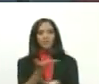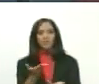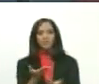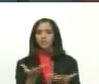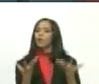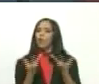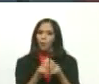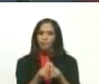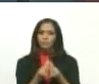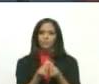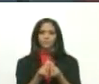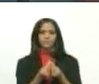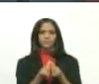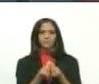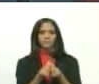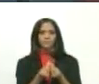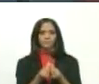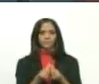acompañándoles.